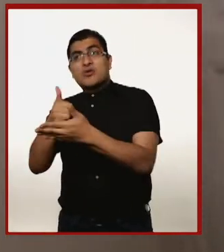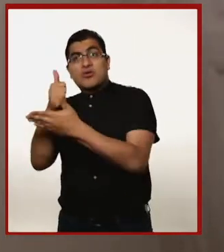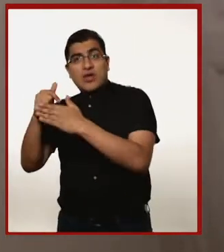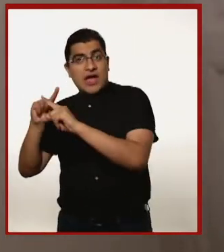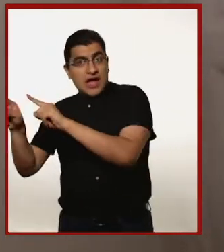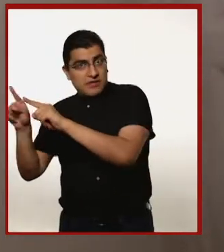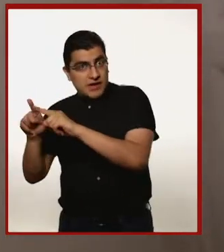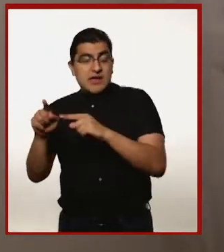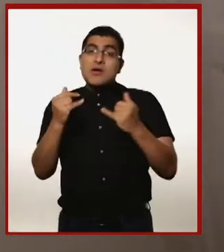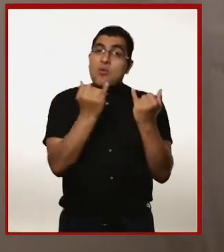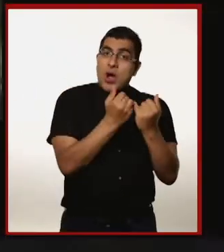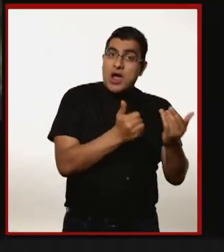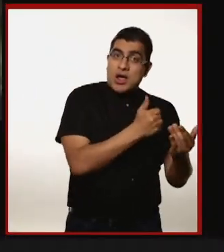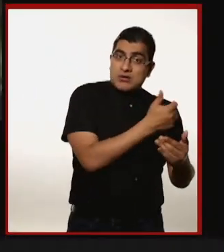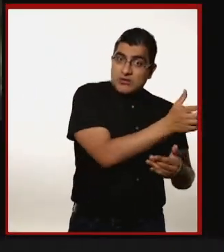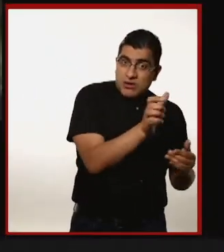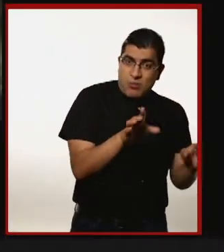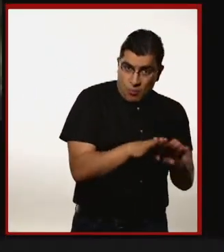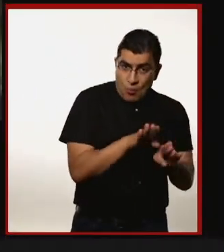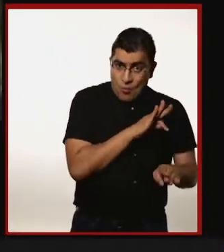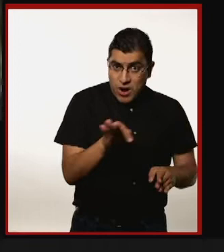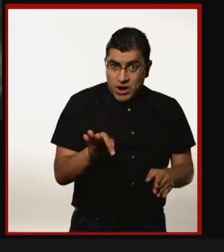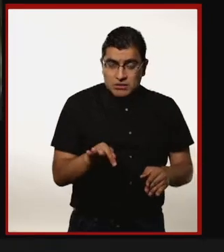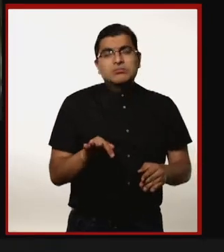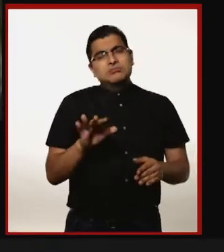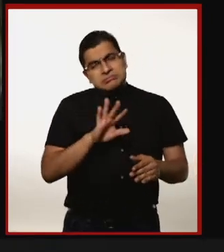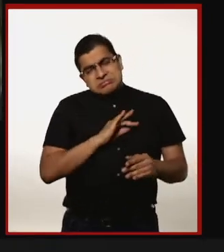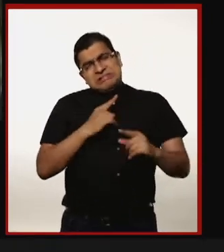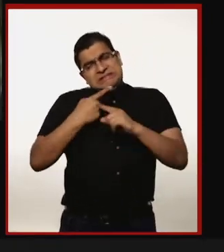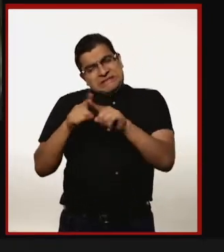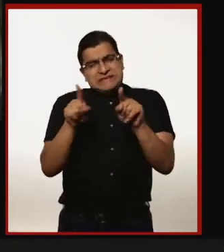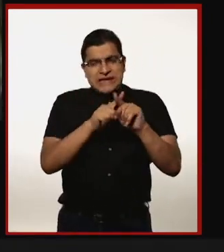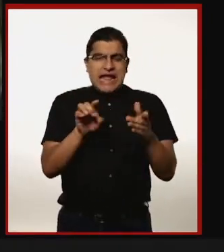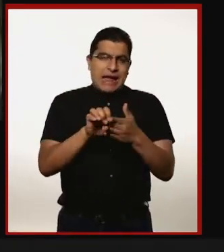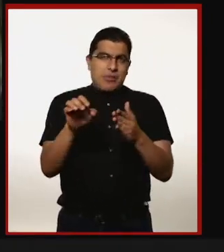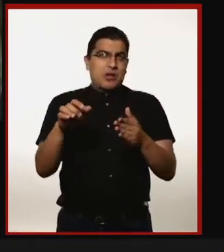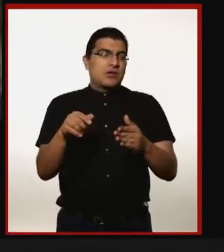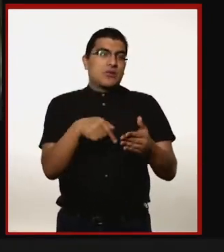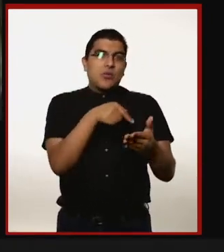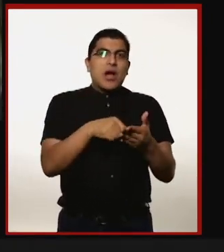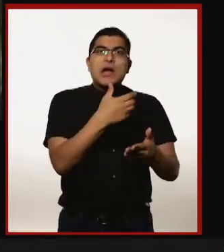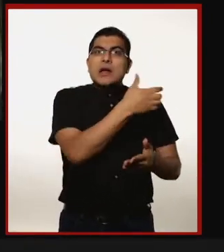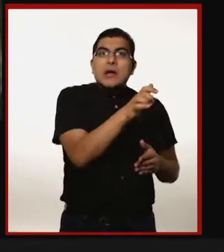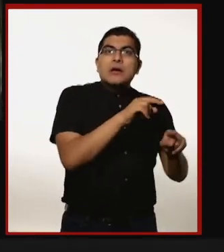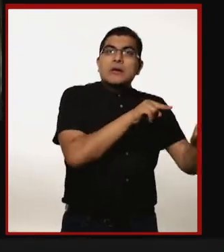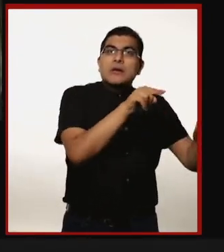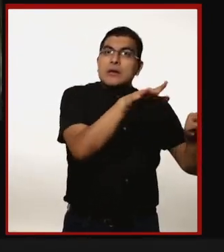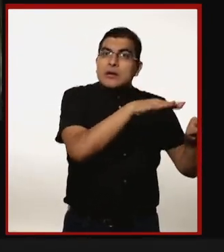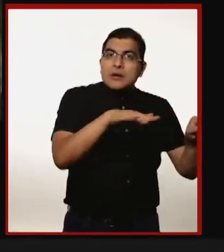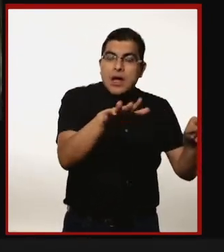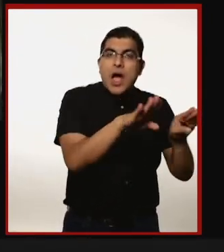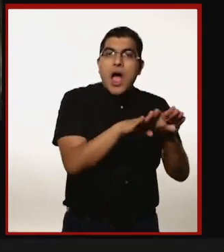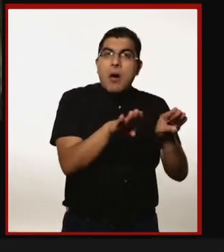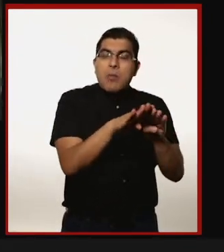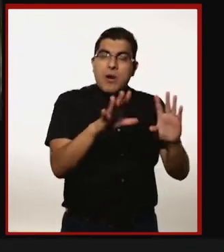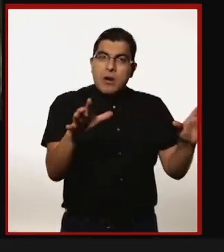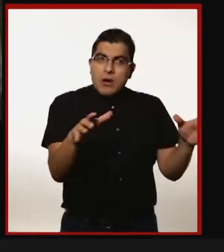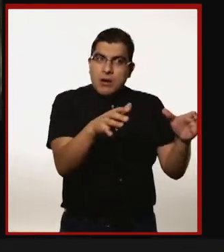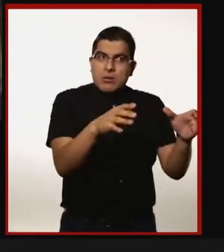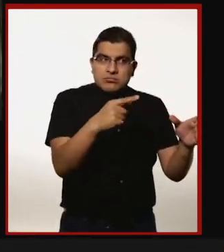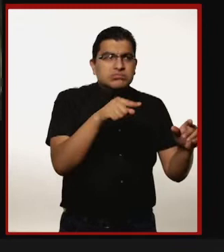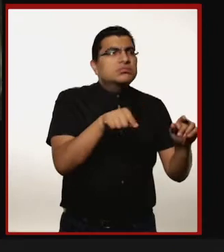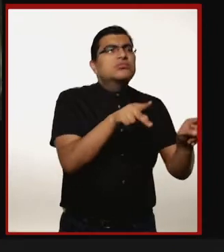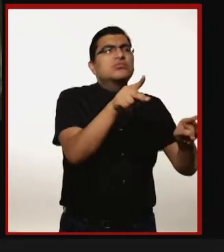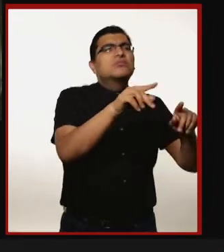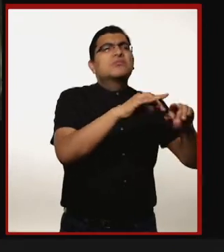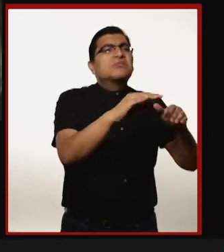espacios urbanos y rurales? Puede haber ciertas diferencias en el sentido que en los espacios rurales, cuando hay esa